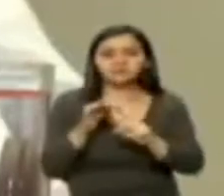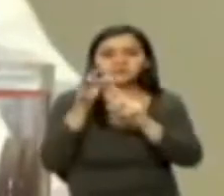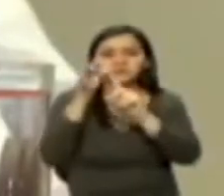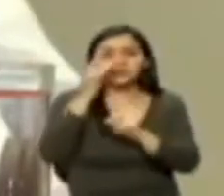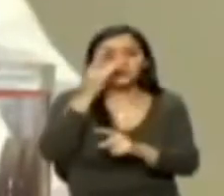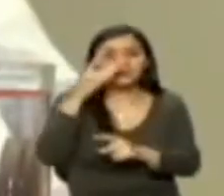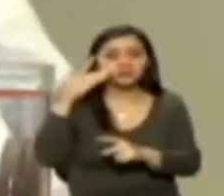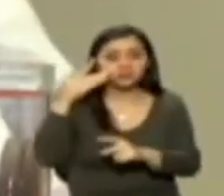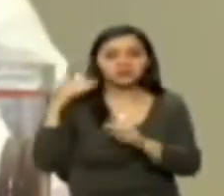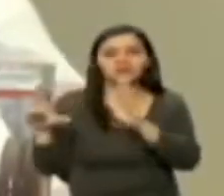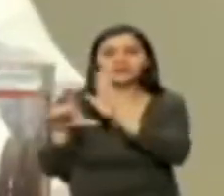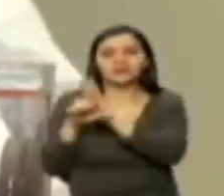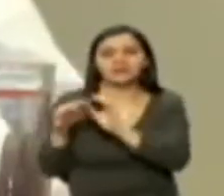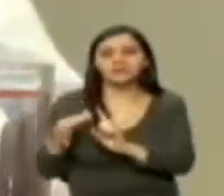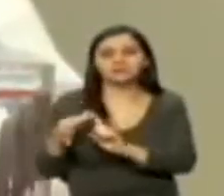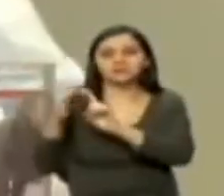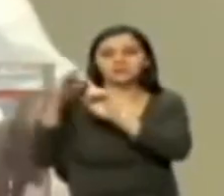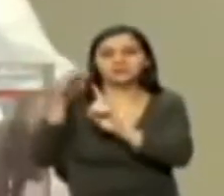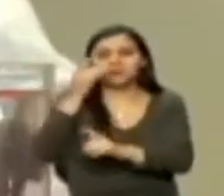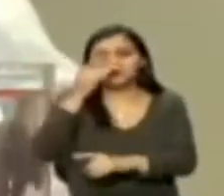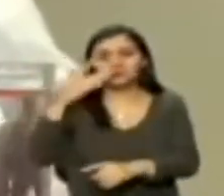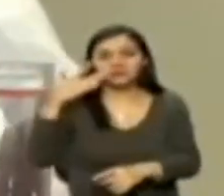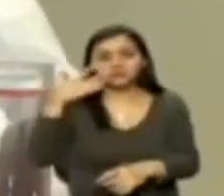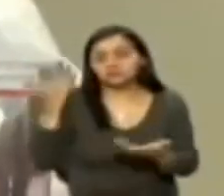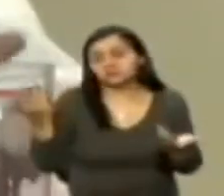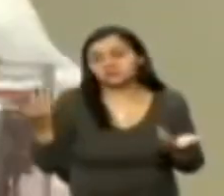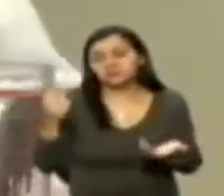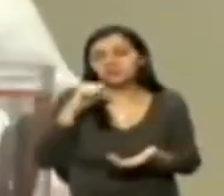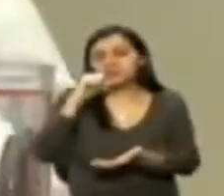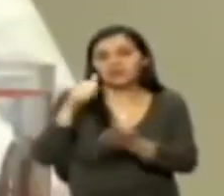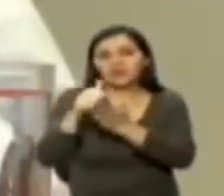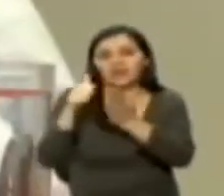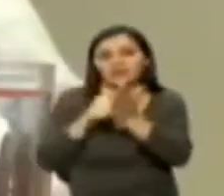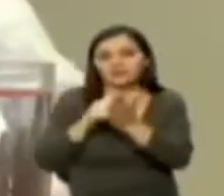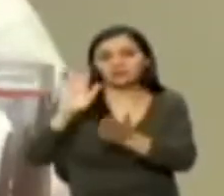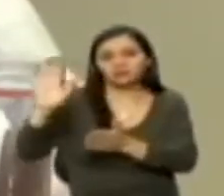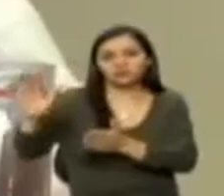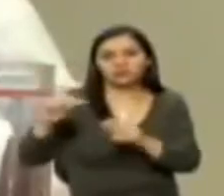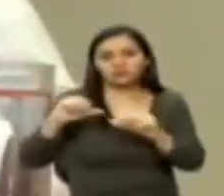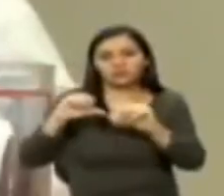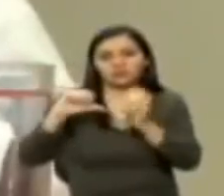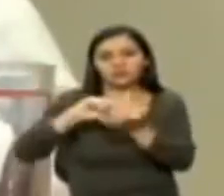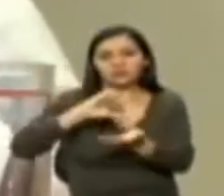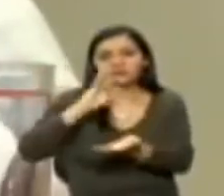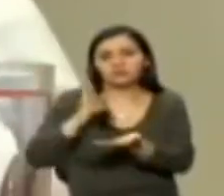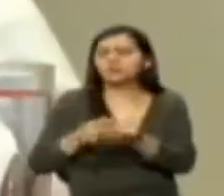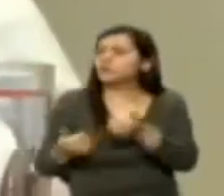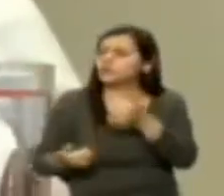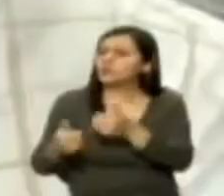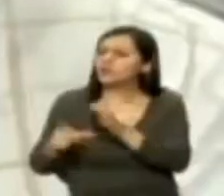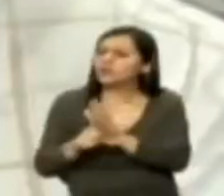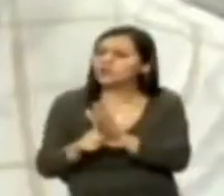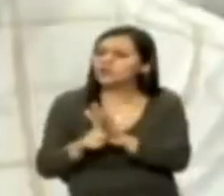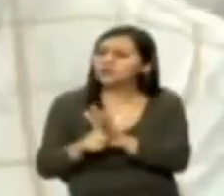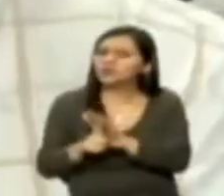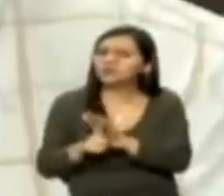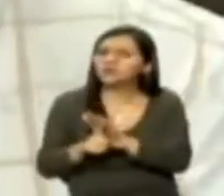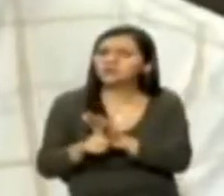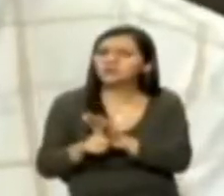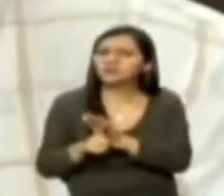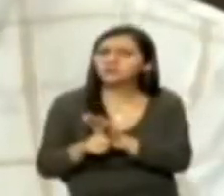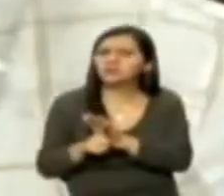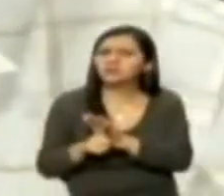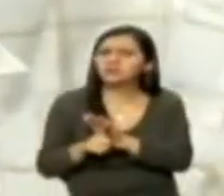para Amazonía, eso está dentro de la agenda legislativa para discutirse, pero no sé a qué ley te refieres. Lo que tiene que